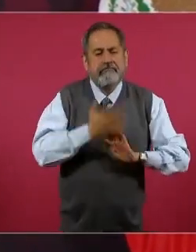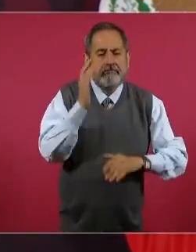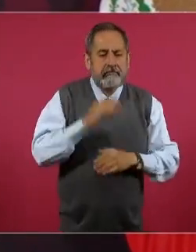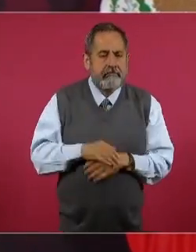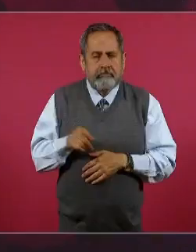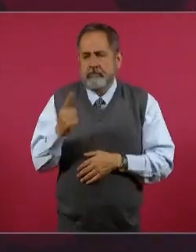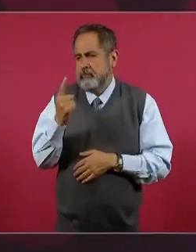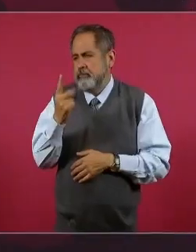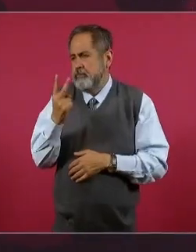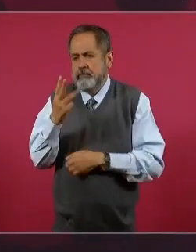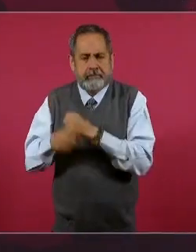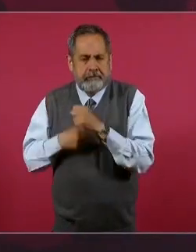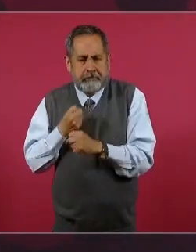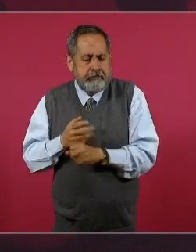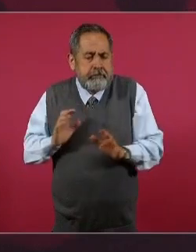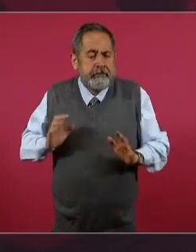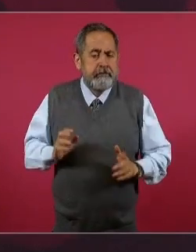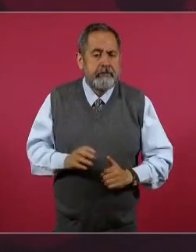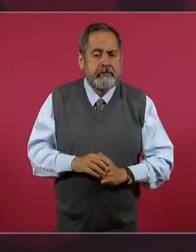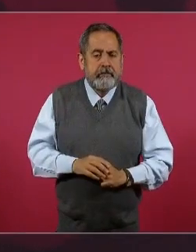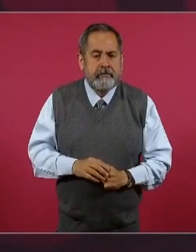Un año, dos años.